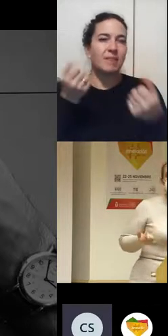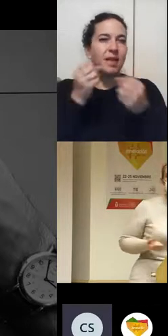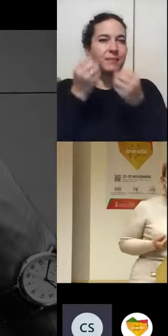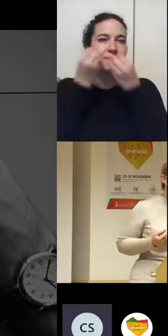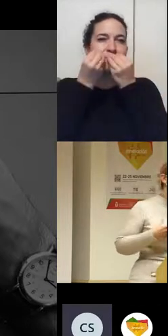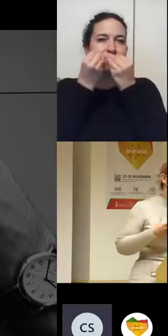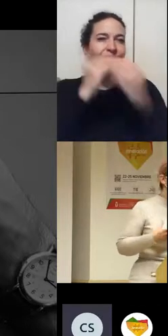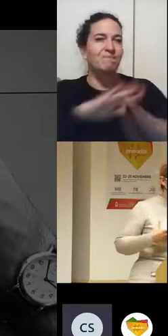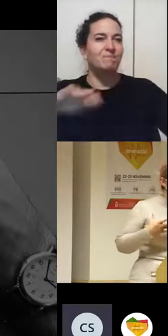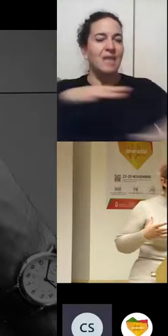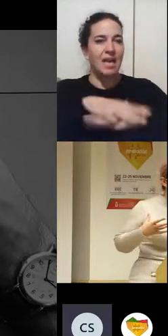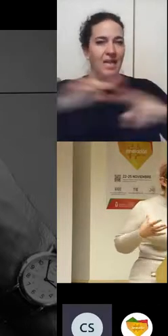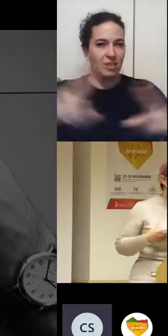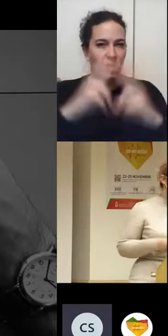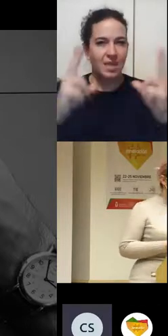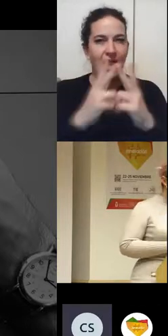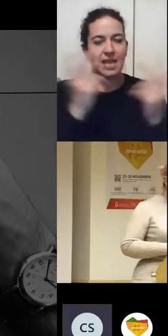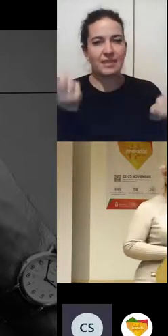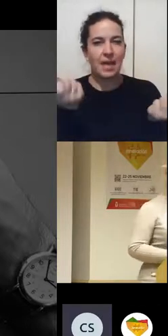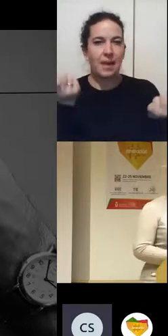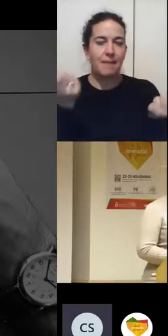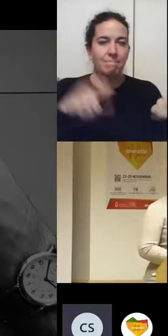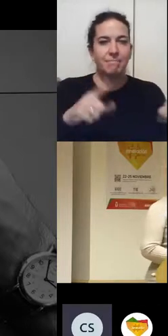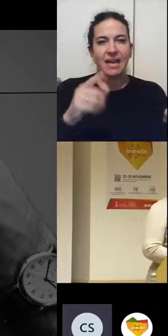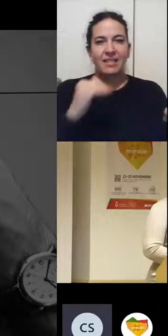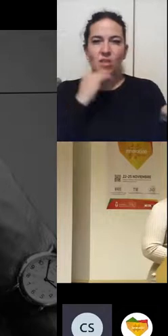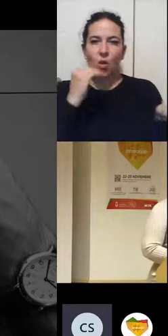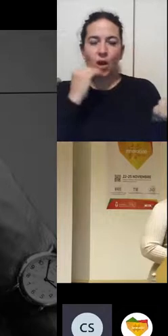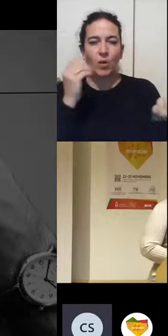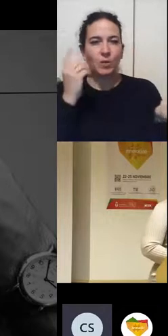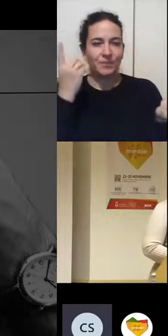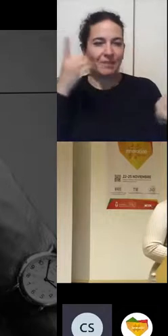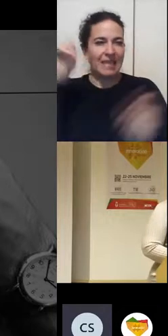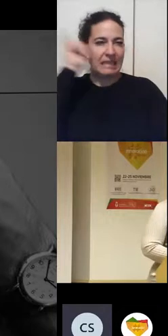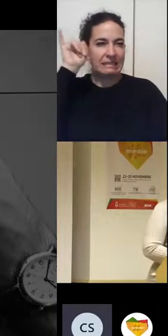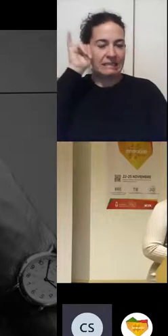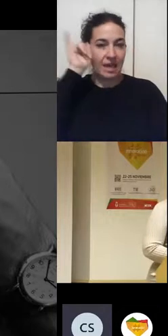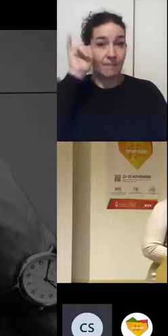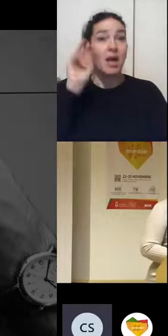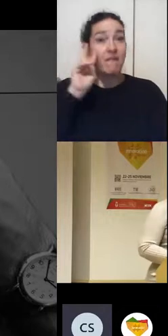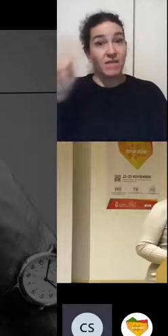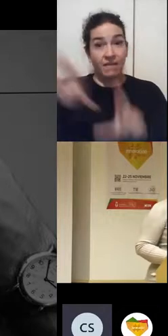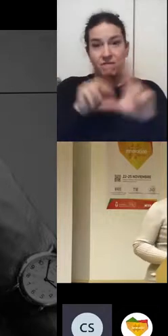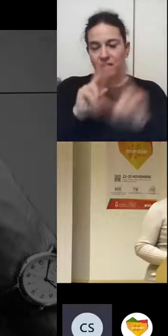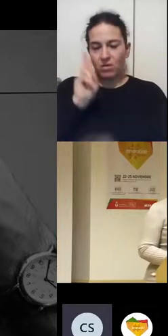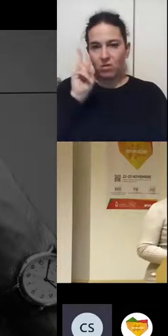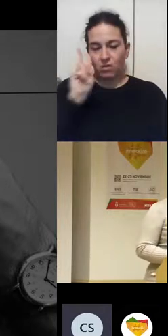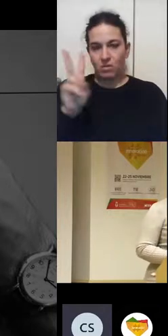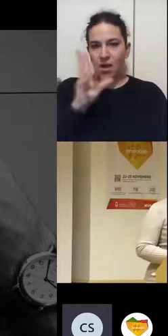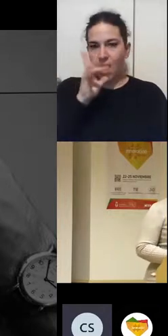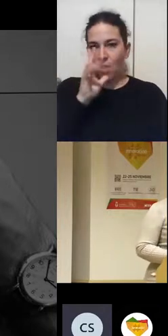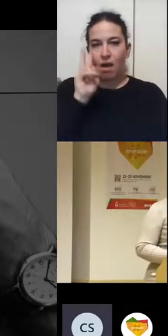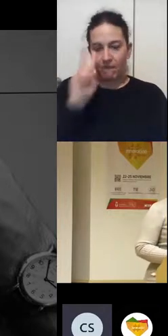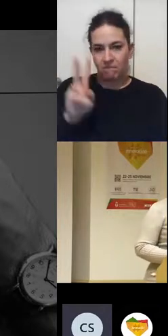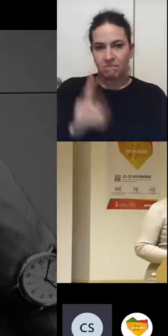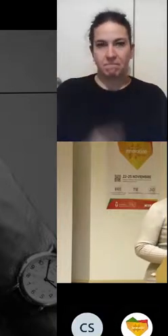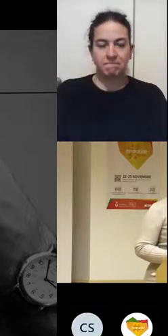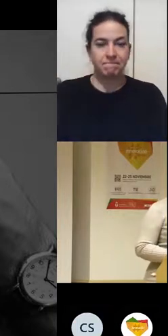de cocina, reels, algo similar. Y os voy poniendo el vídeo mientras os voy contando un poco más. No sé si se verá.